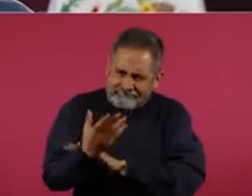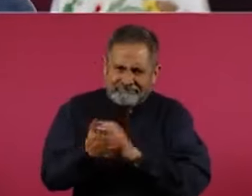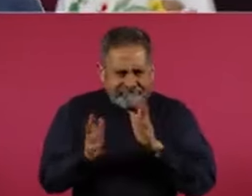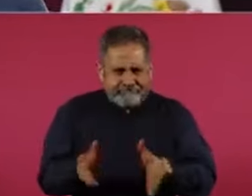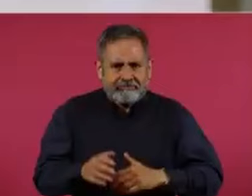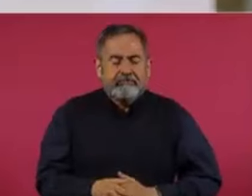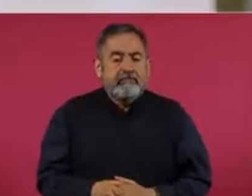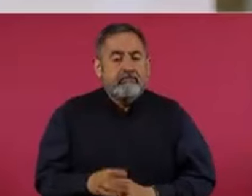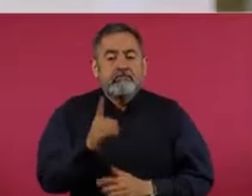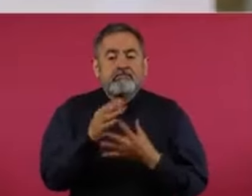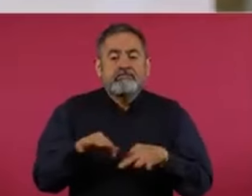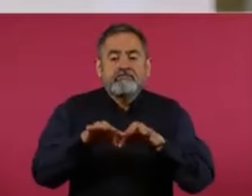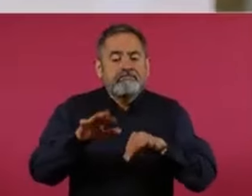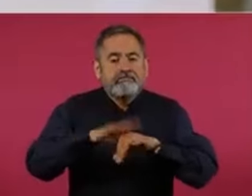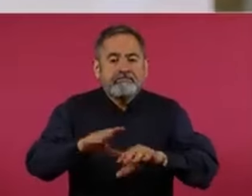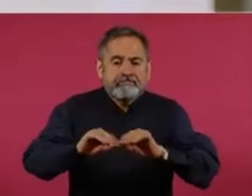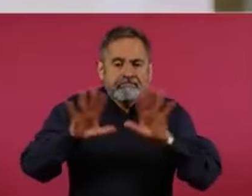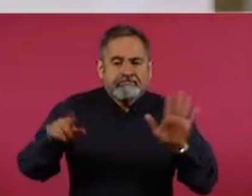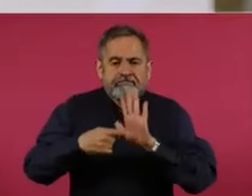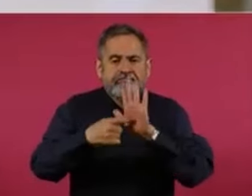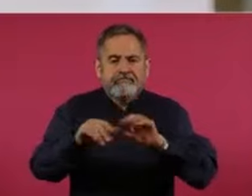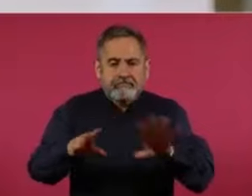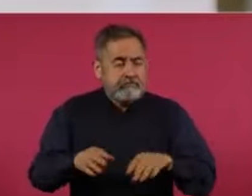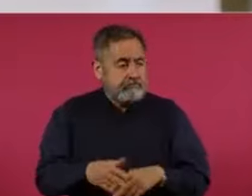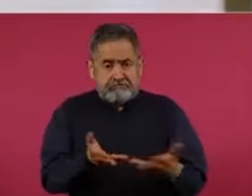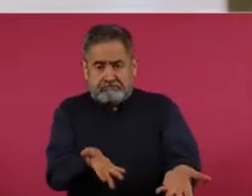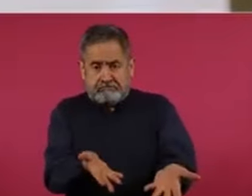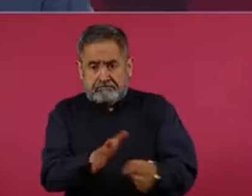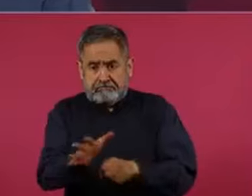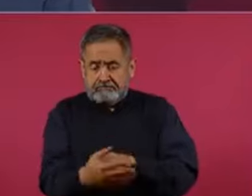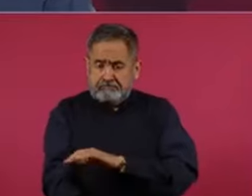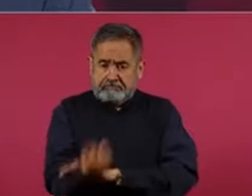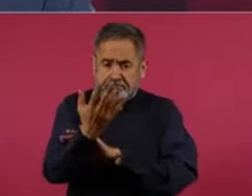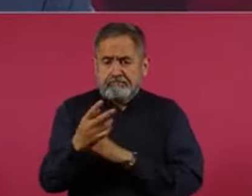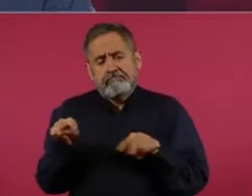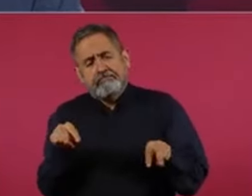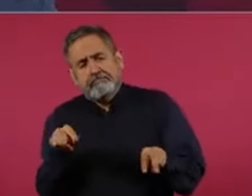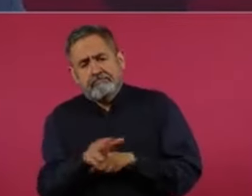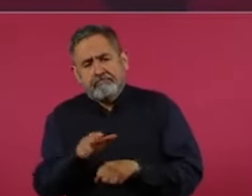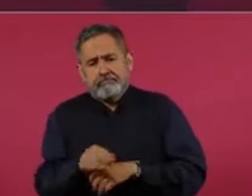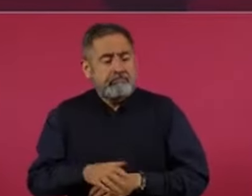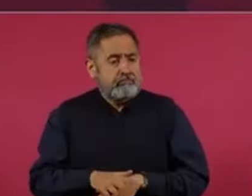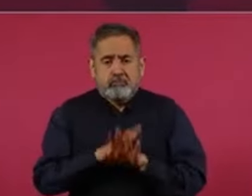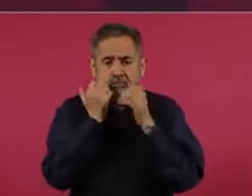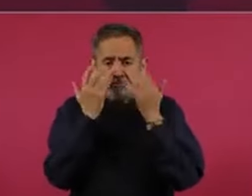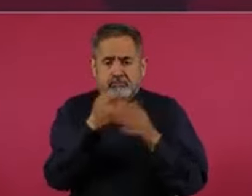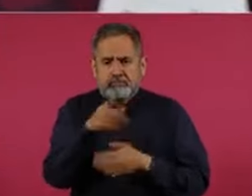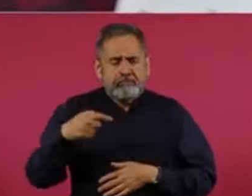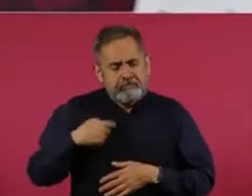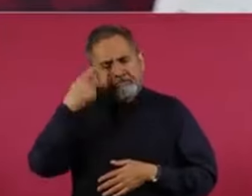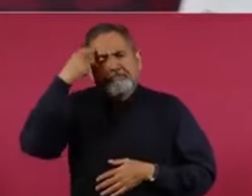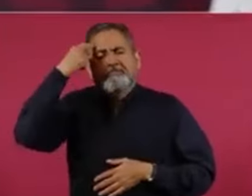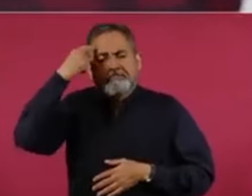Lo que importa aquí es que se aclaren las cosas. Y ahí está el expediente. Y cualquiera con un poco de luz